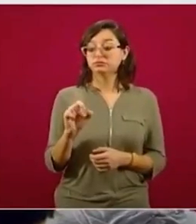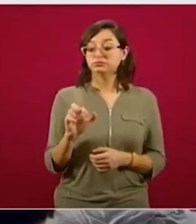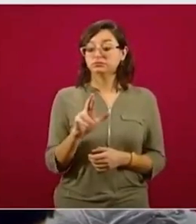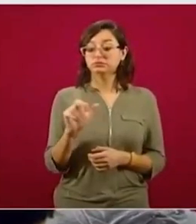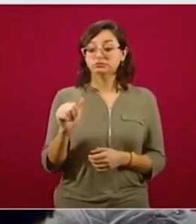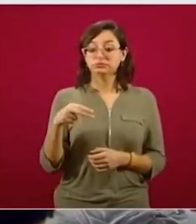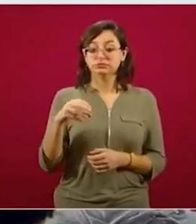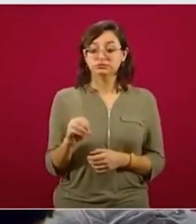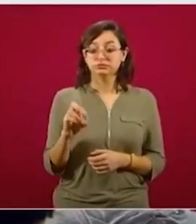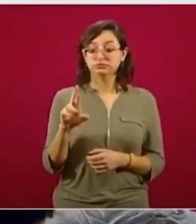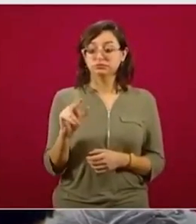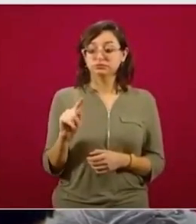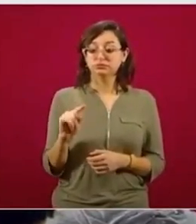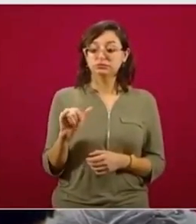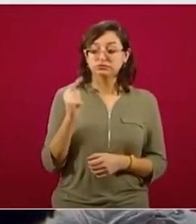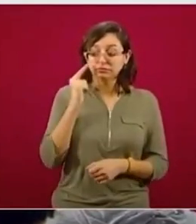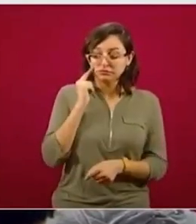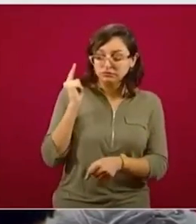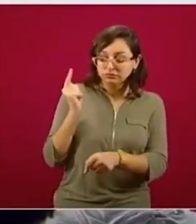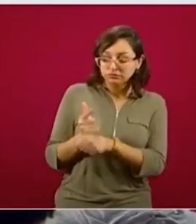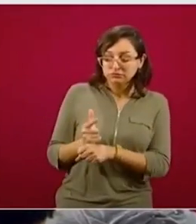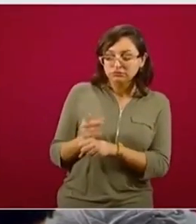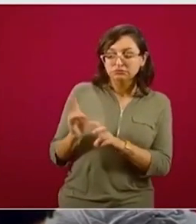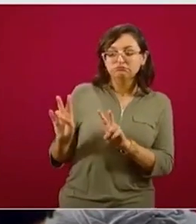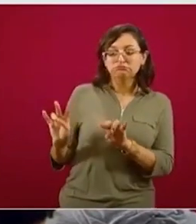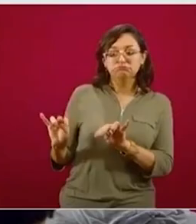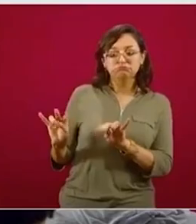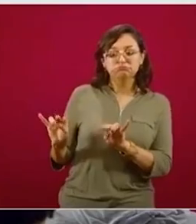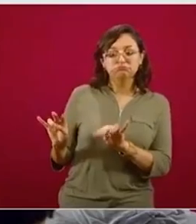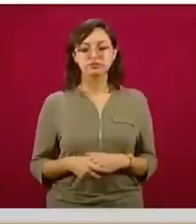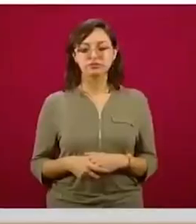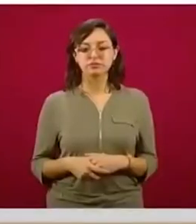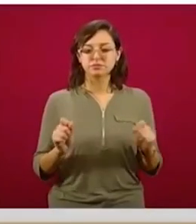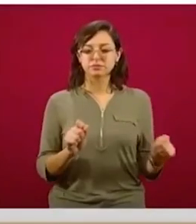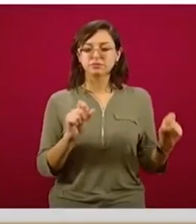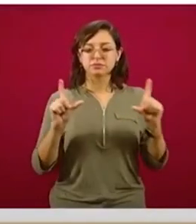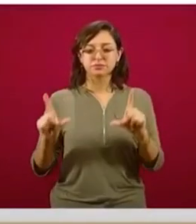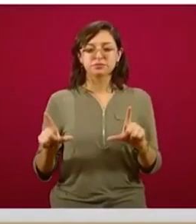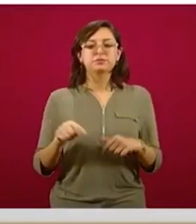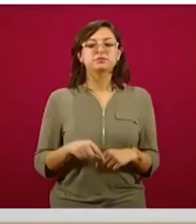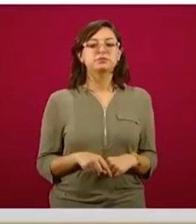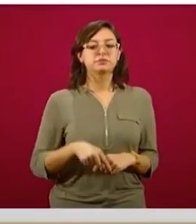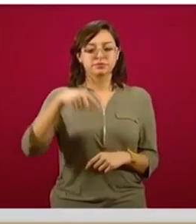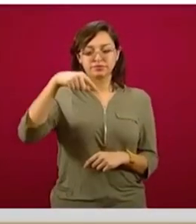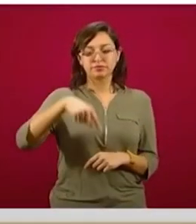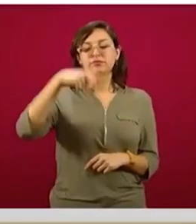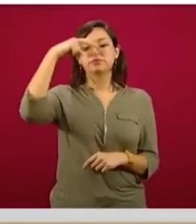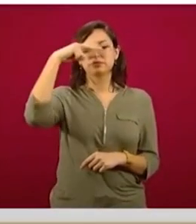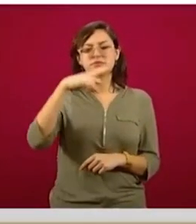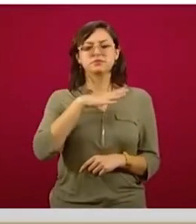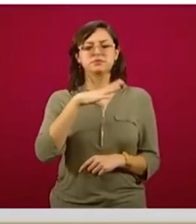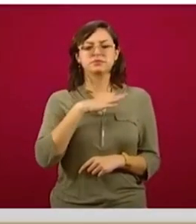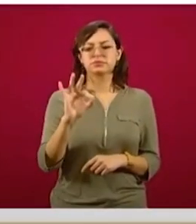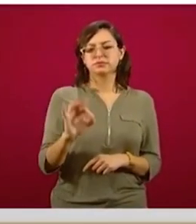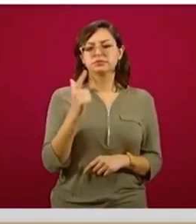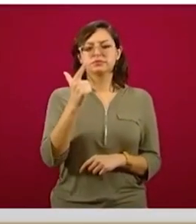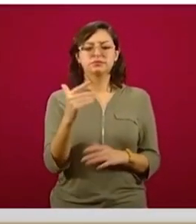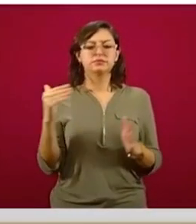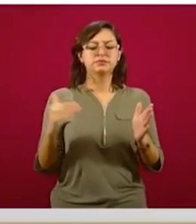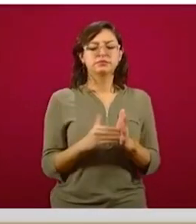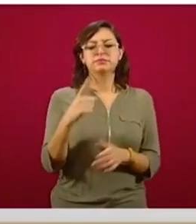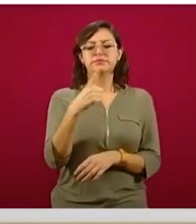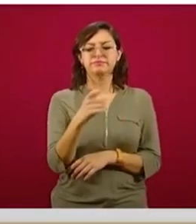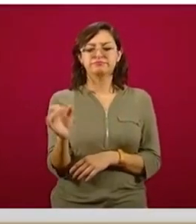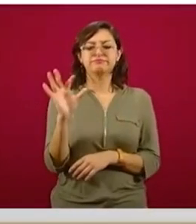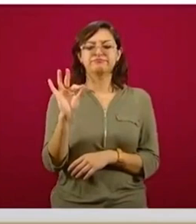porque empieza a crecer como una de las zonas predominantes de cobista en méxico tenemos 47 mil 144 personas